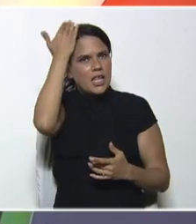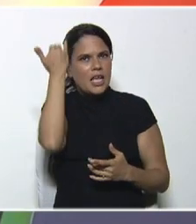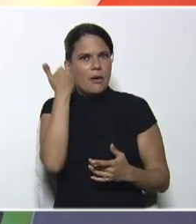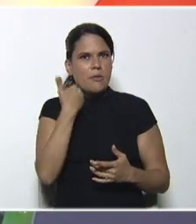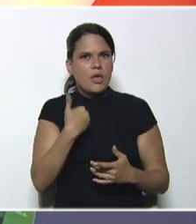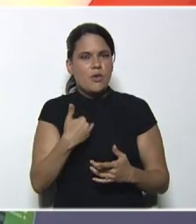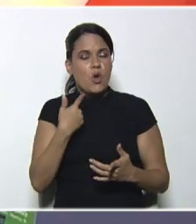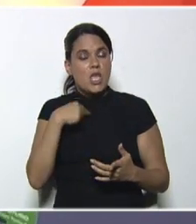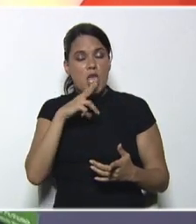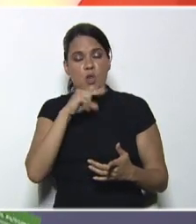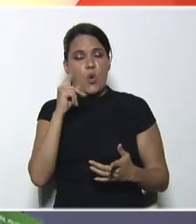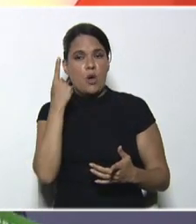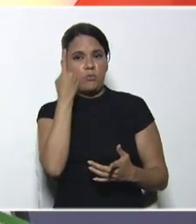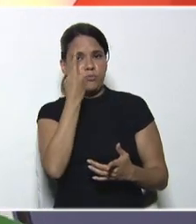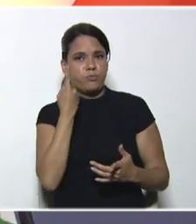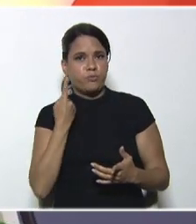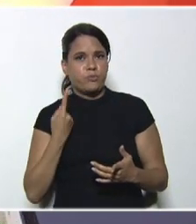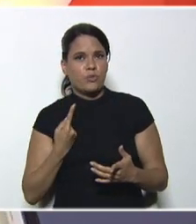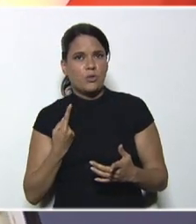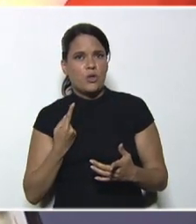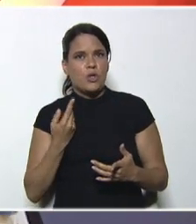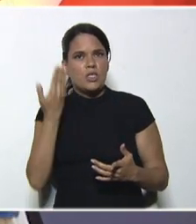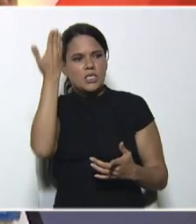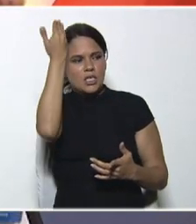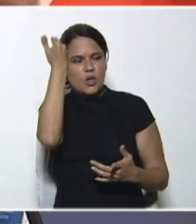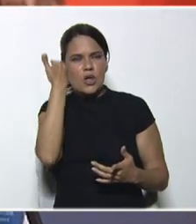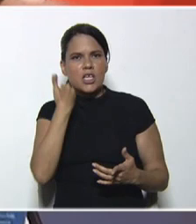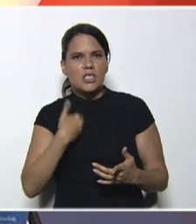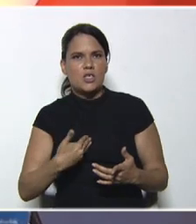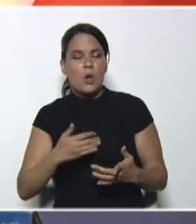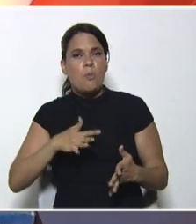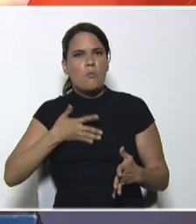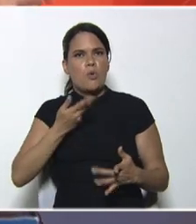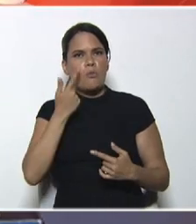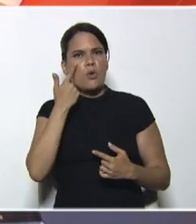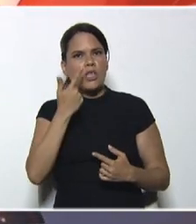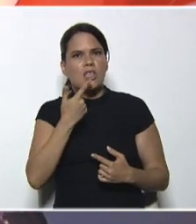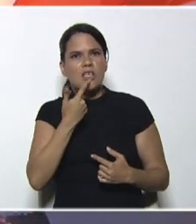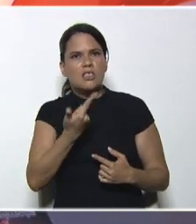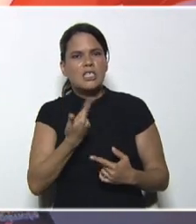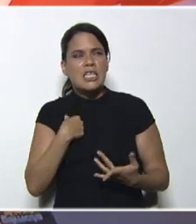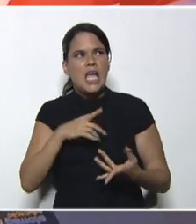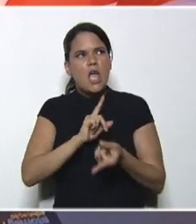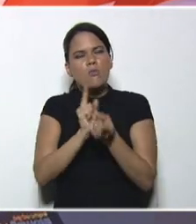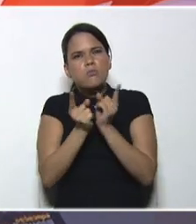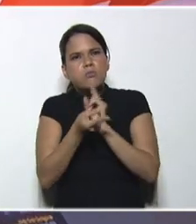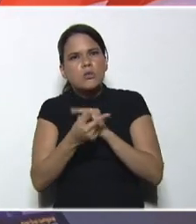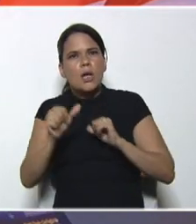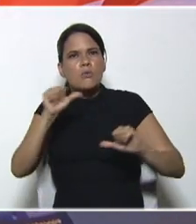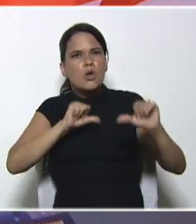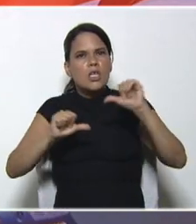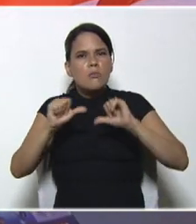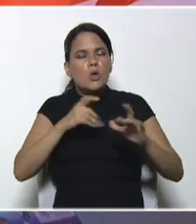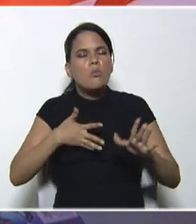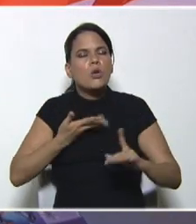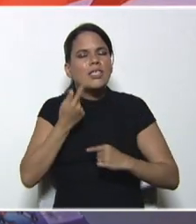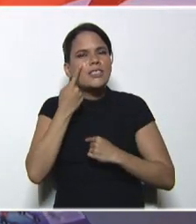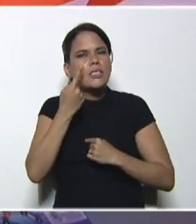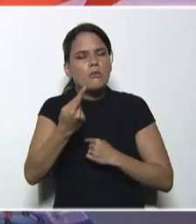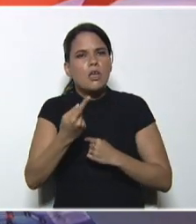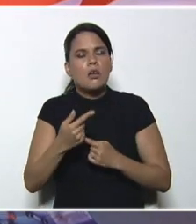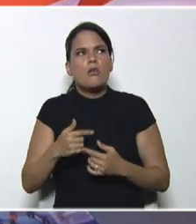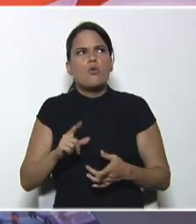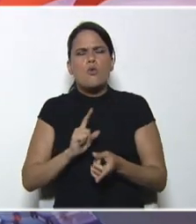liso. Al cambiar eso, podemos decir que es una evidencia de que es un cambio químico porque hay una evidencia.